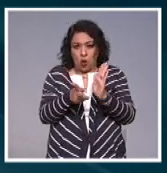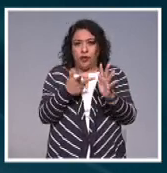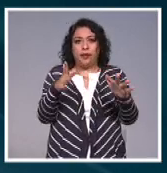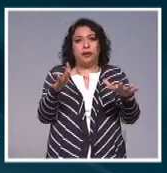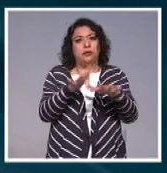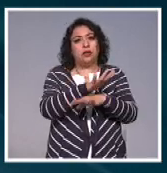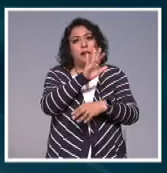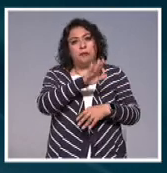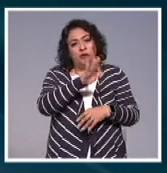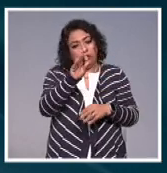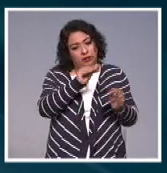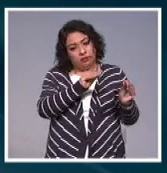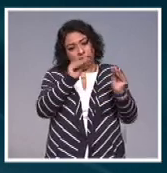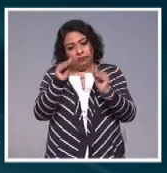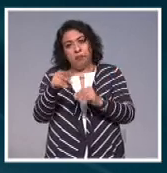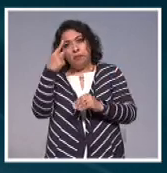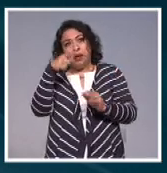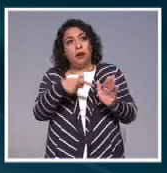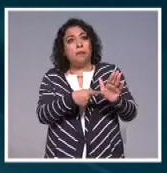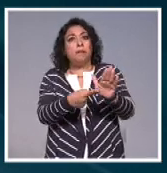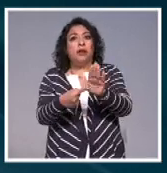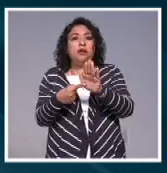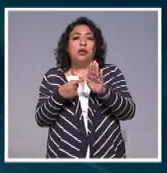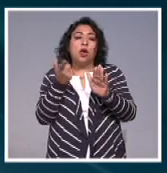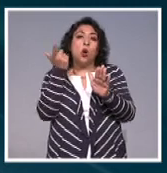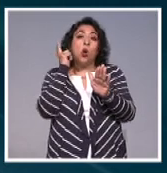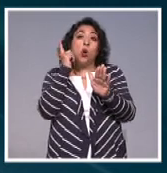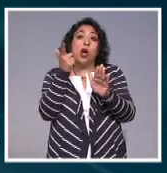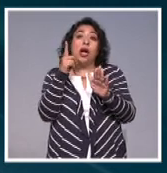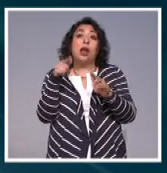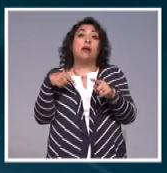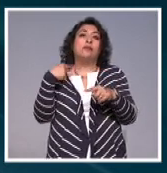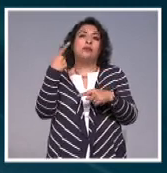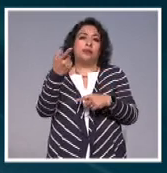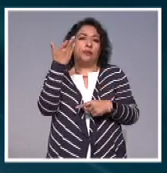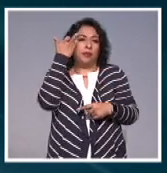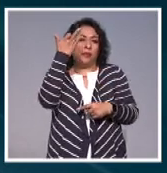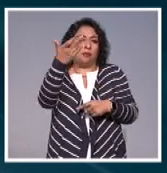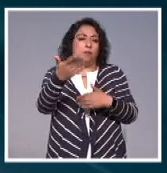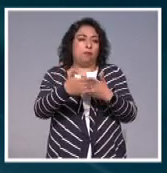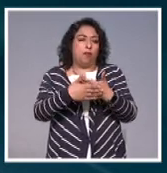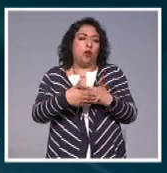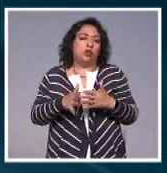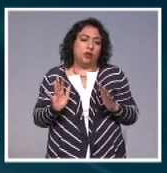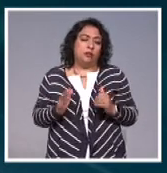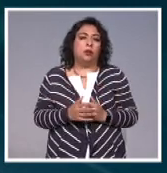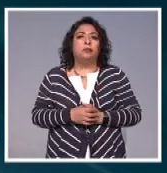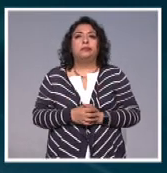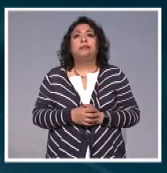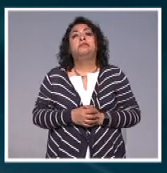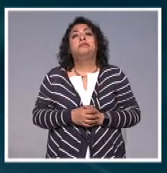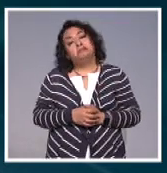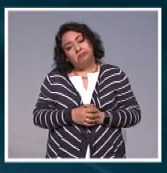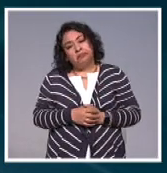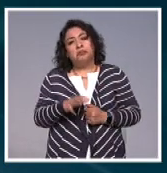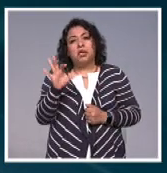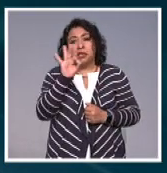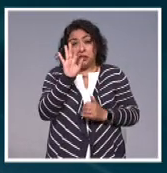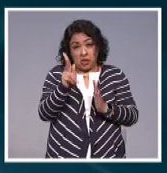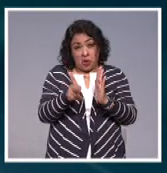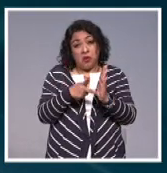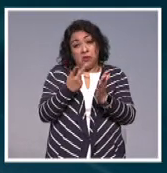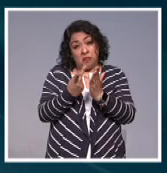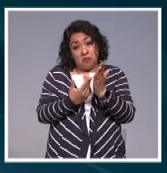reprogramar para poder presentarlo. Esperemos en la siguiente temporada. Entonces puede ser que reviva